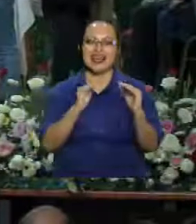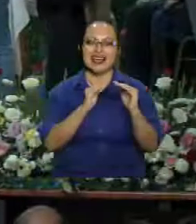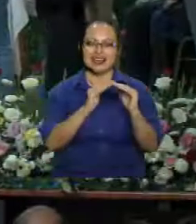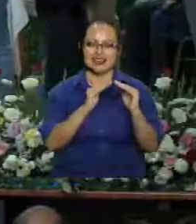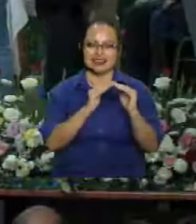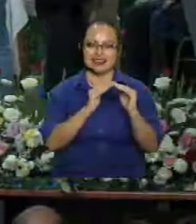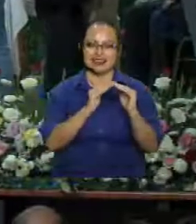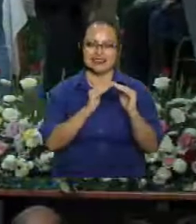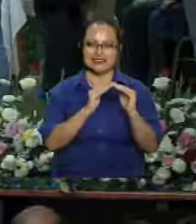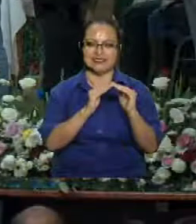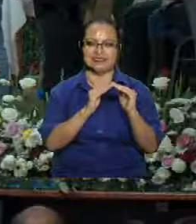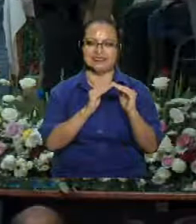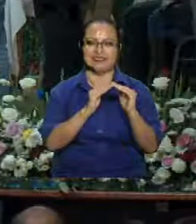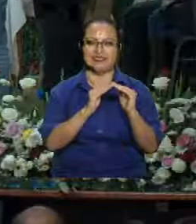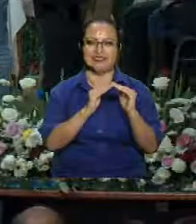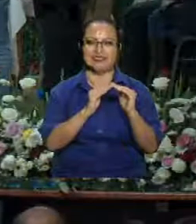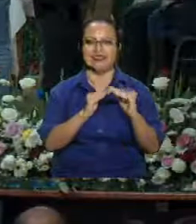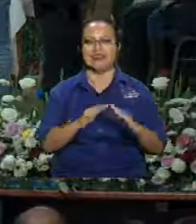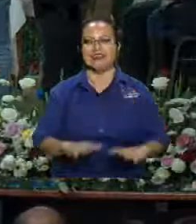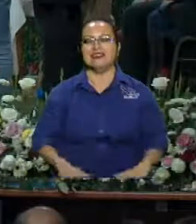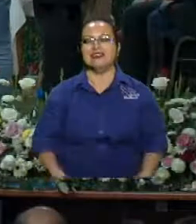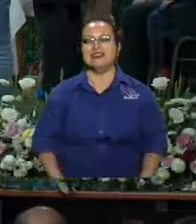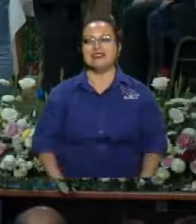Fíjate que no te va a alcanzar, hija.